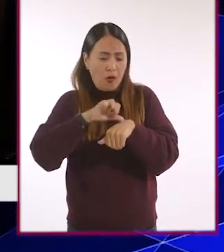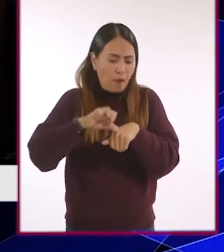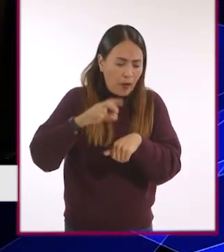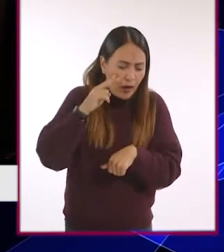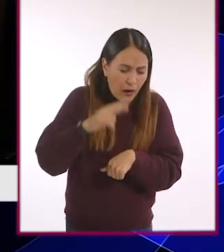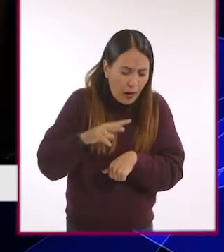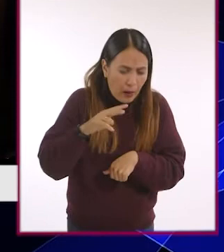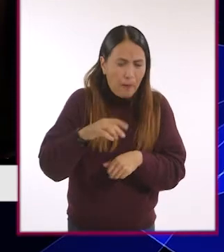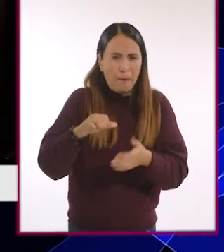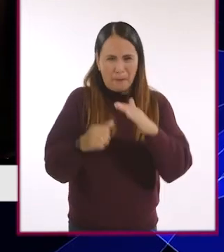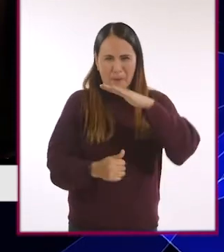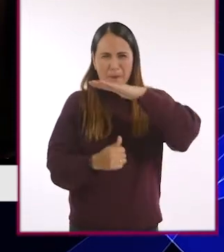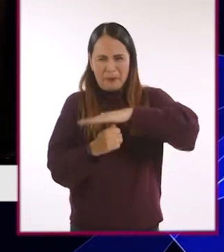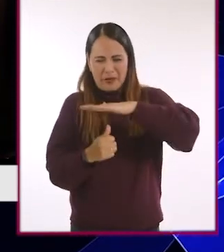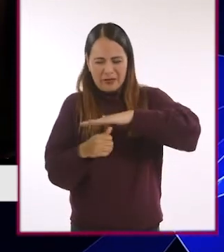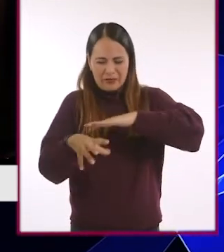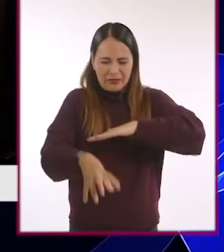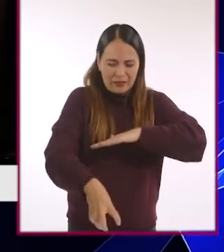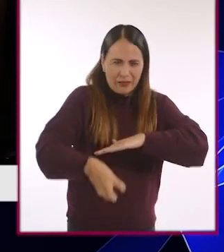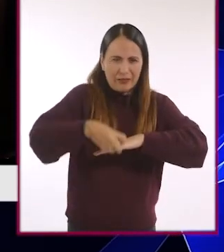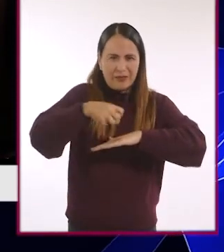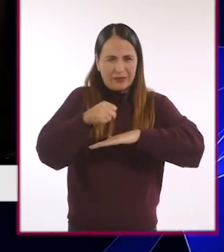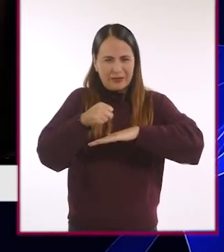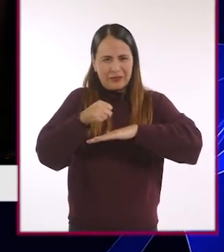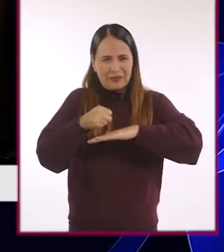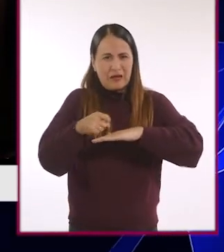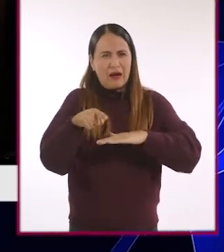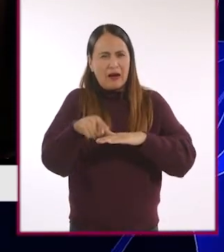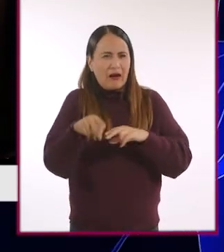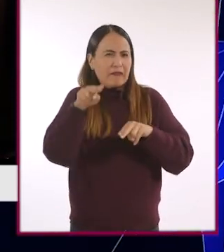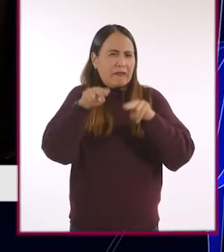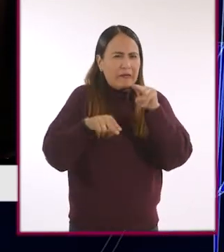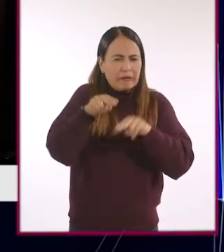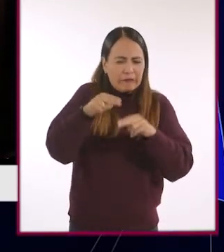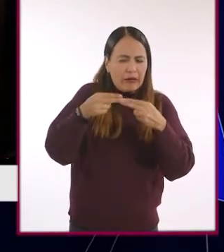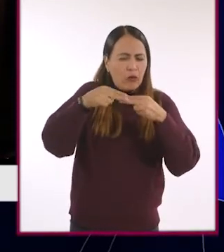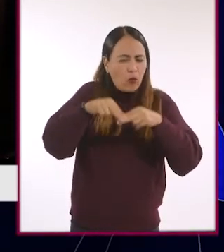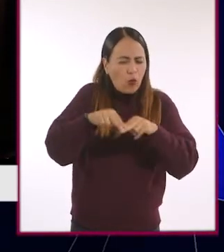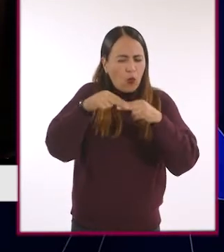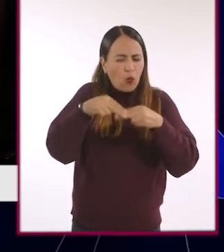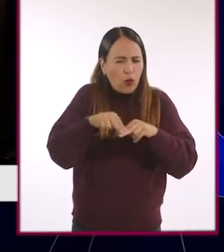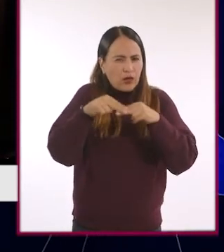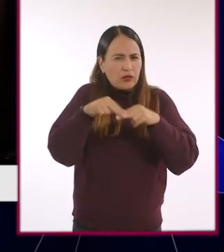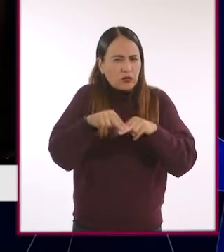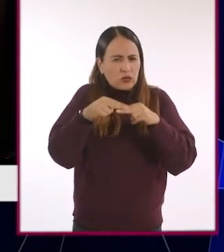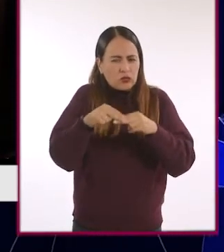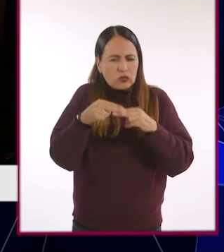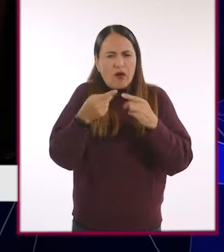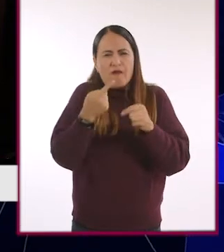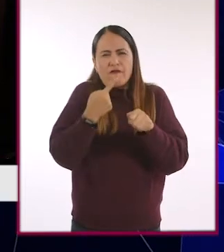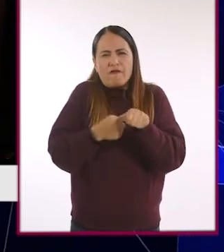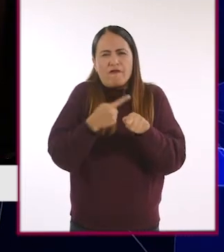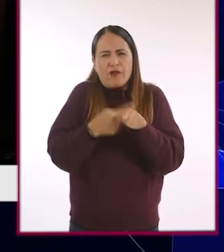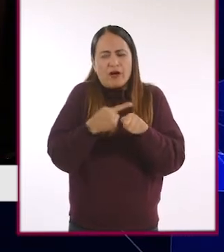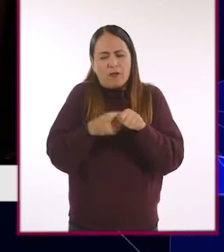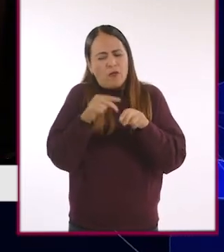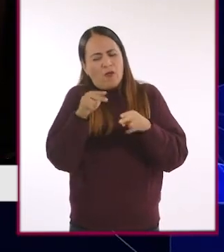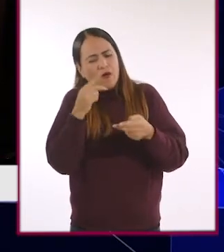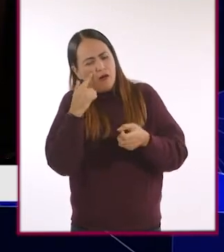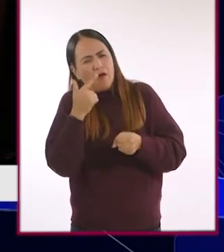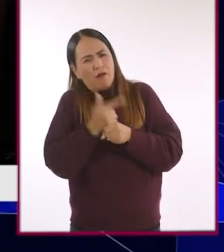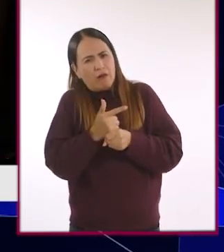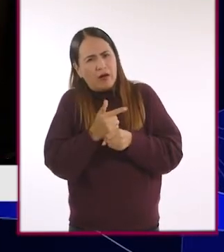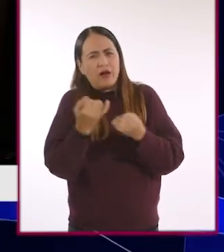mesa y tomar la trabécula y verla y ver qué nivel de osteoporosis tenía la persona a la que estaban operando, ver